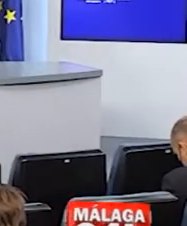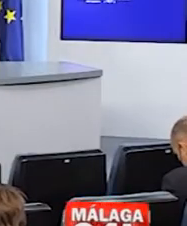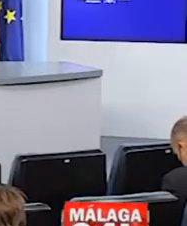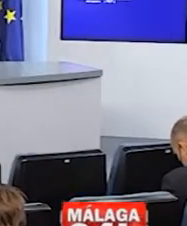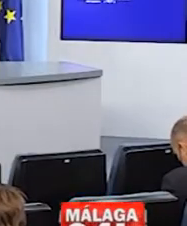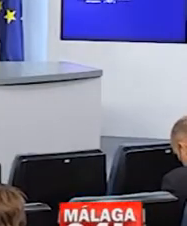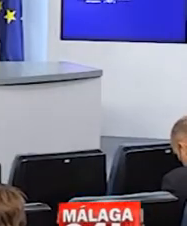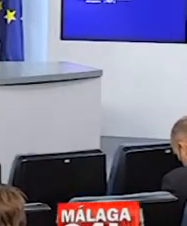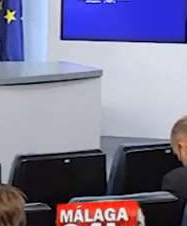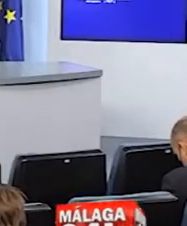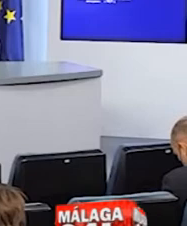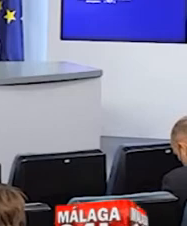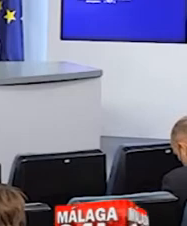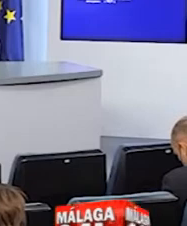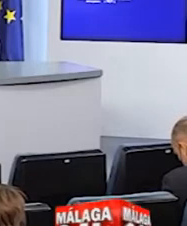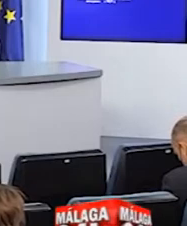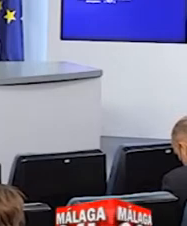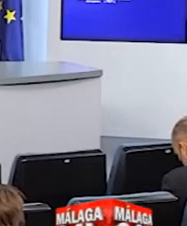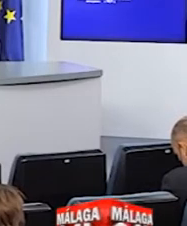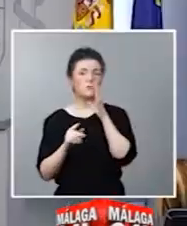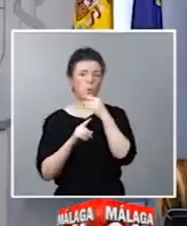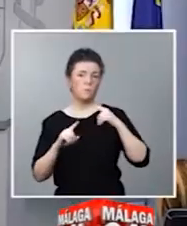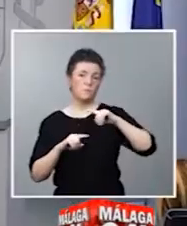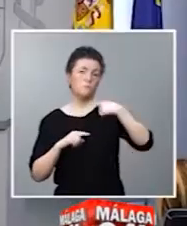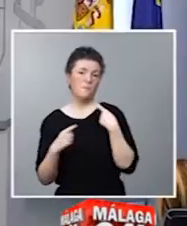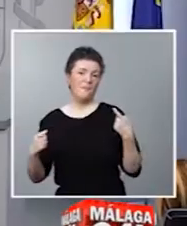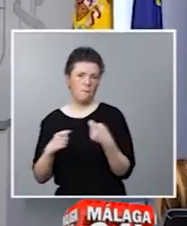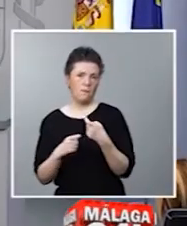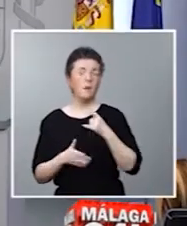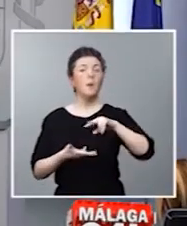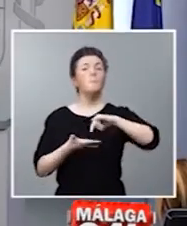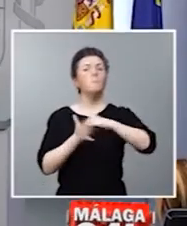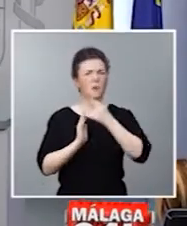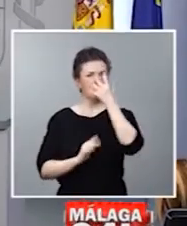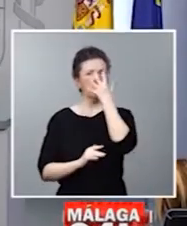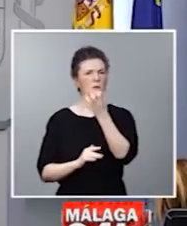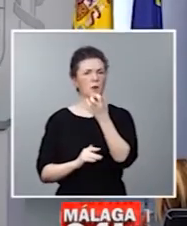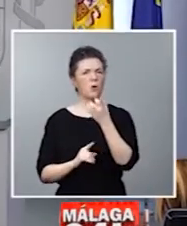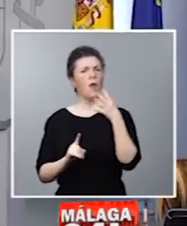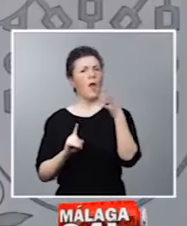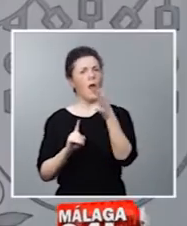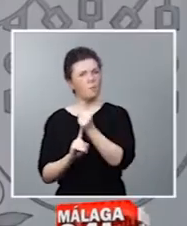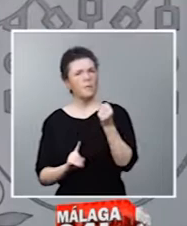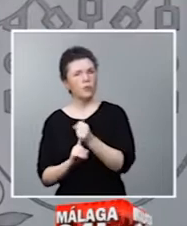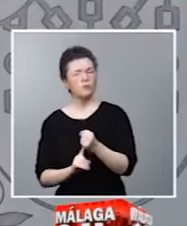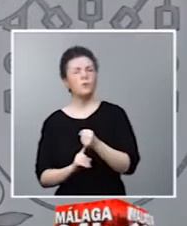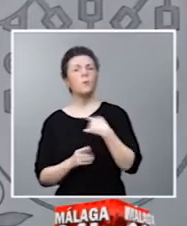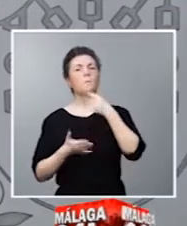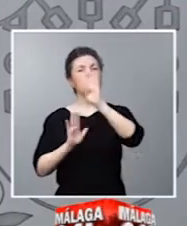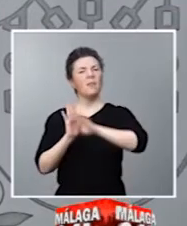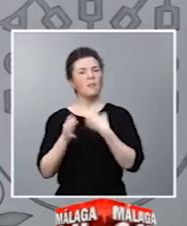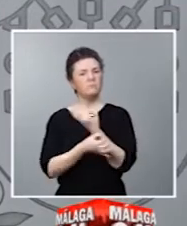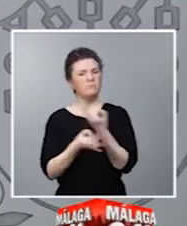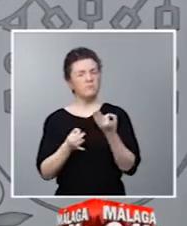millones de euros en ayudas directas. Es un plan serio y ambicioso que plantea medidas eficaces para dar